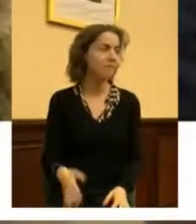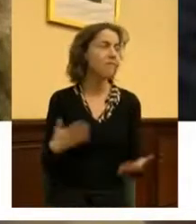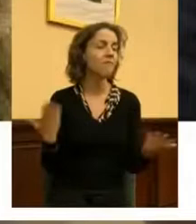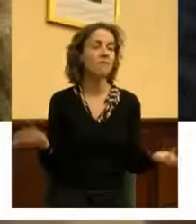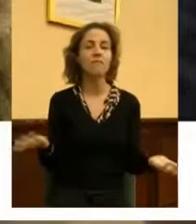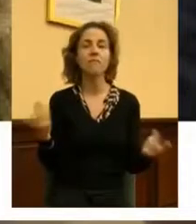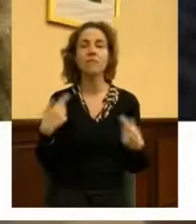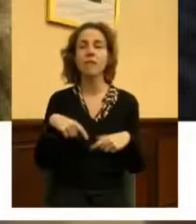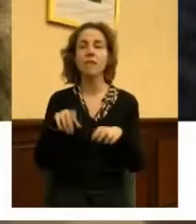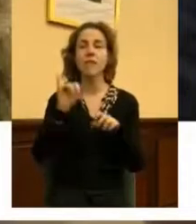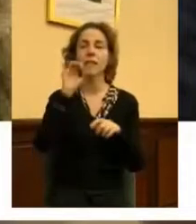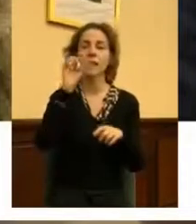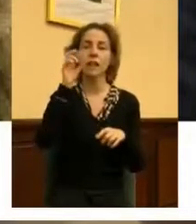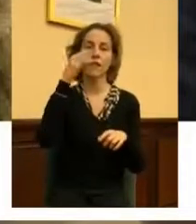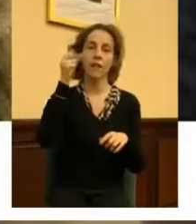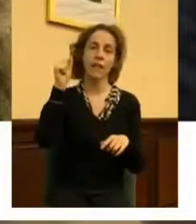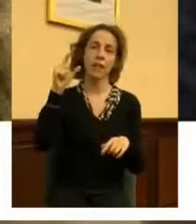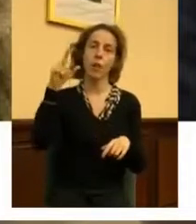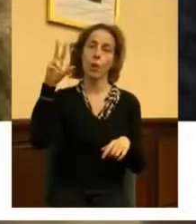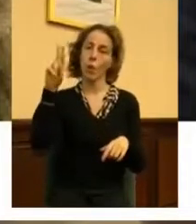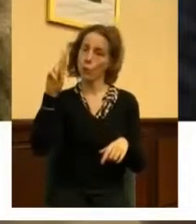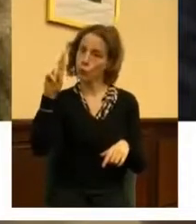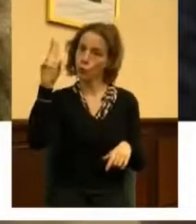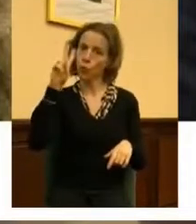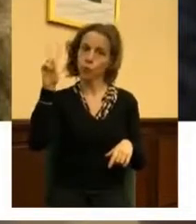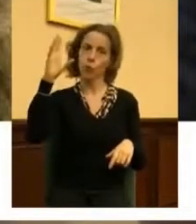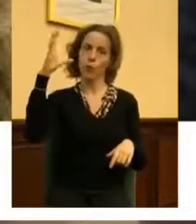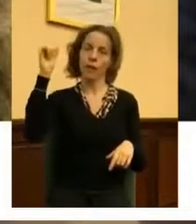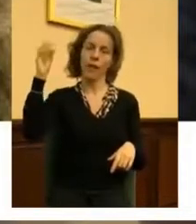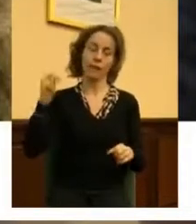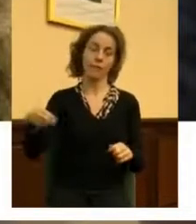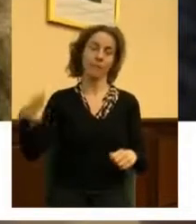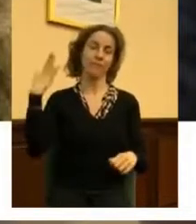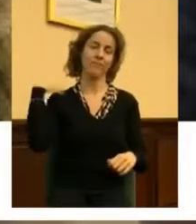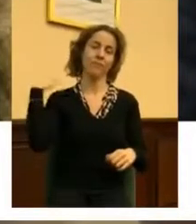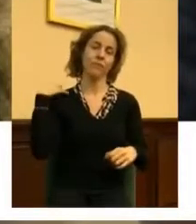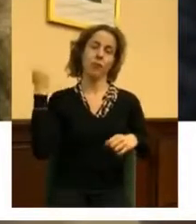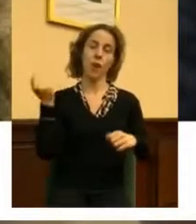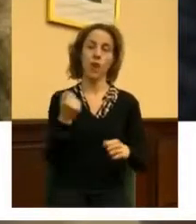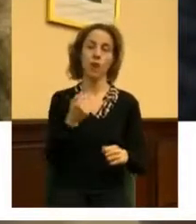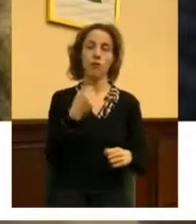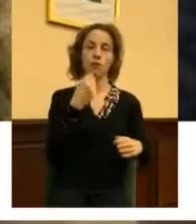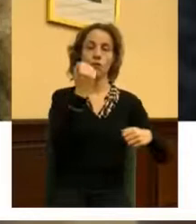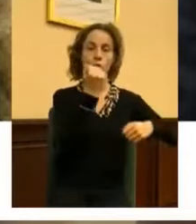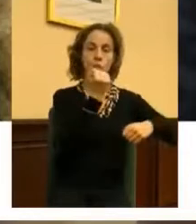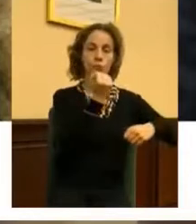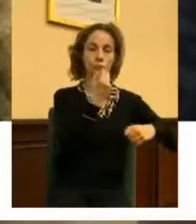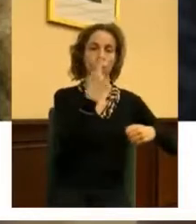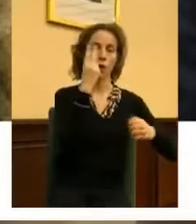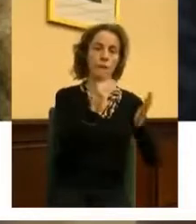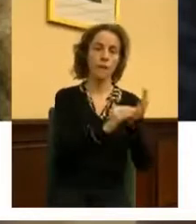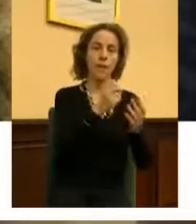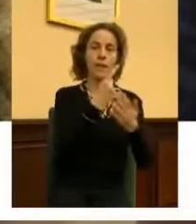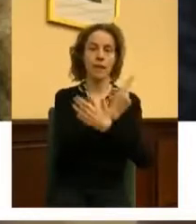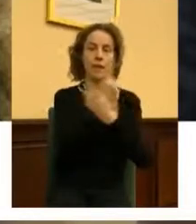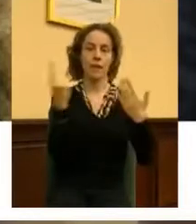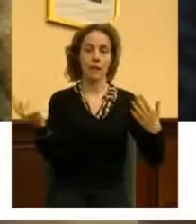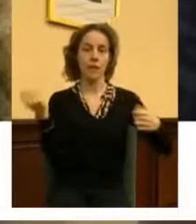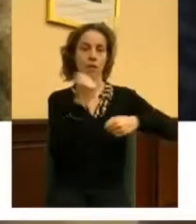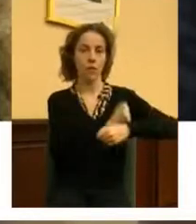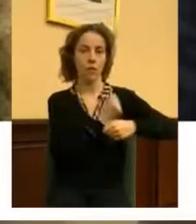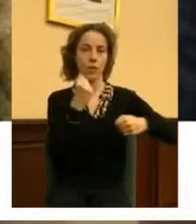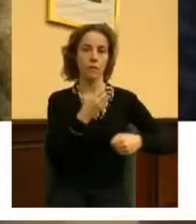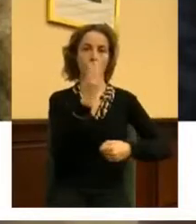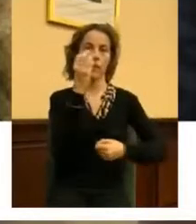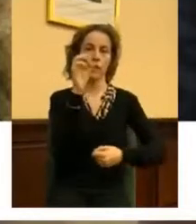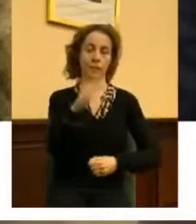Palabras de Isabel Cruceta en noviembre, el 30 de noviembre del año 2017, en un